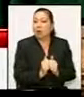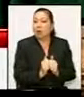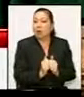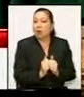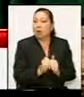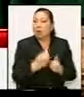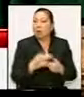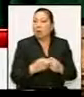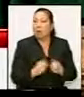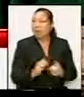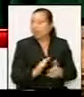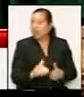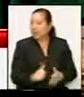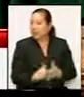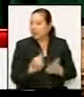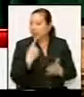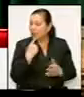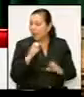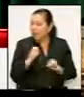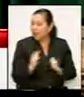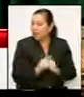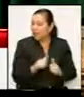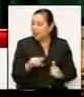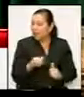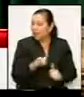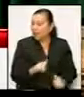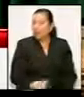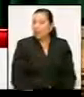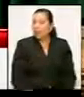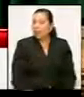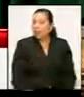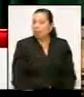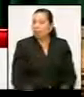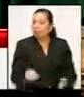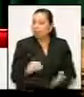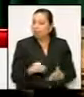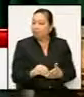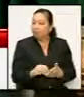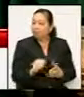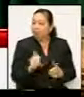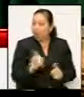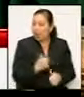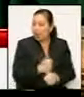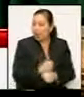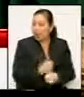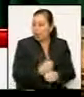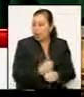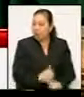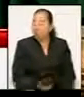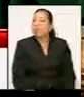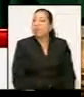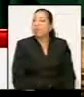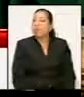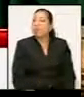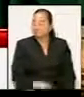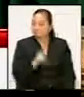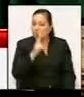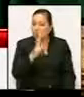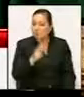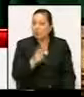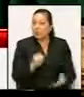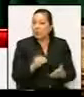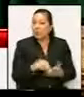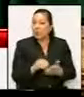los productores. Queremos hacer lo mismo, hemos propuesto lo mismo a Ayacucho, hemos propuesto lo mismo en Cusco,